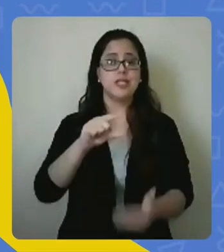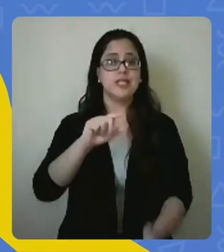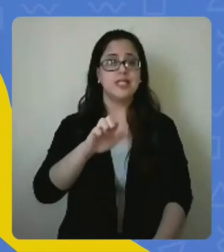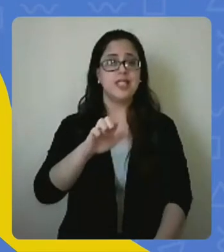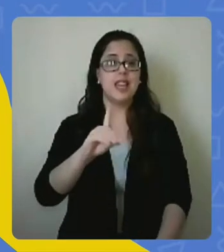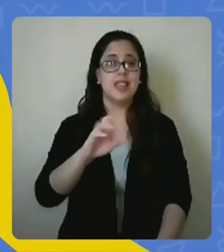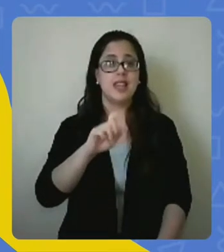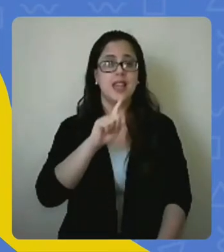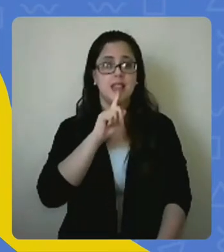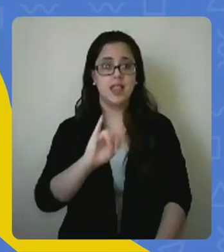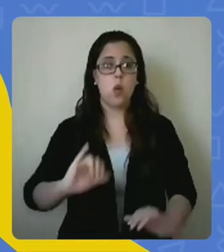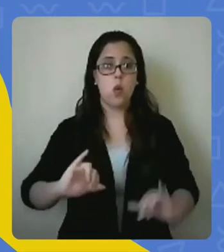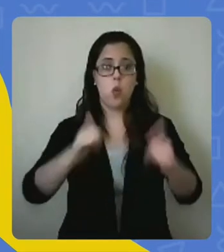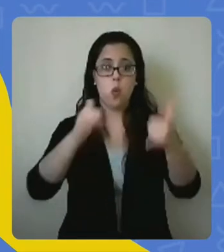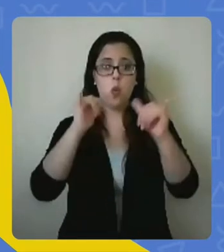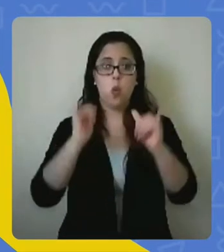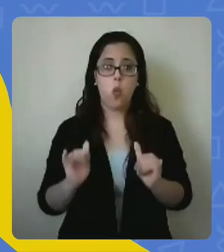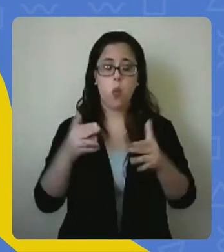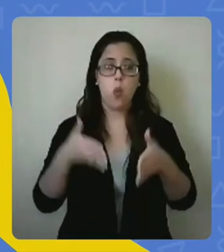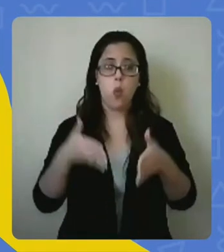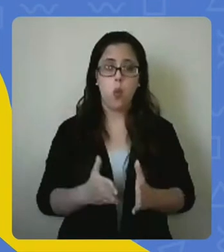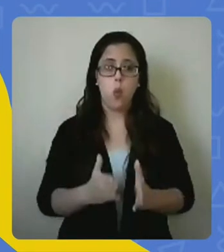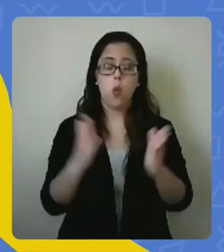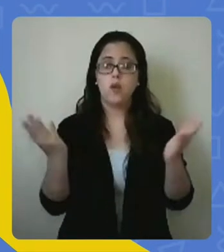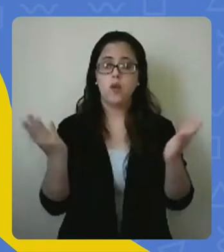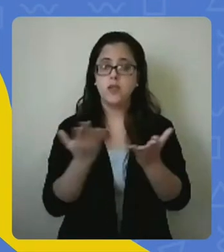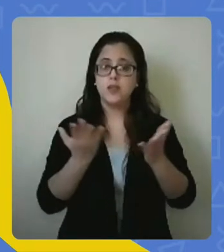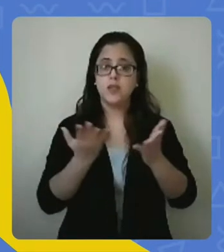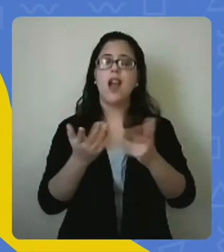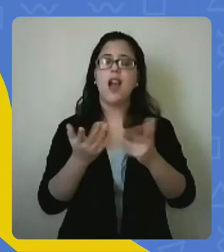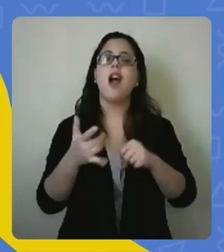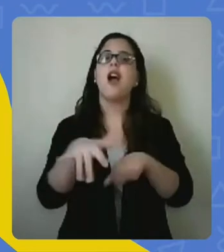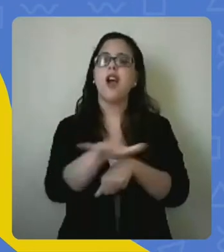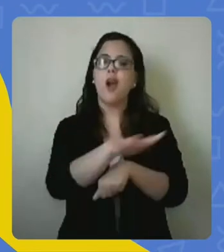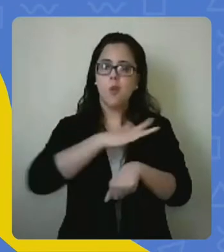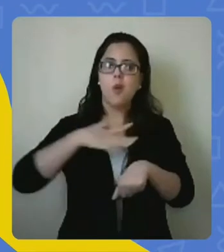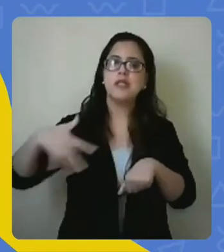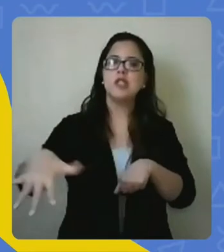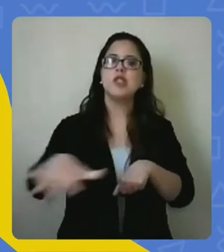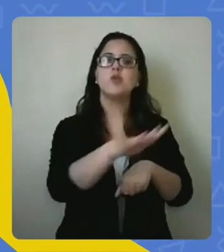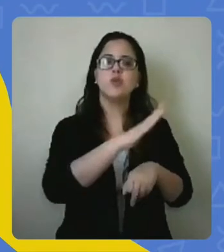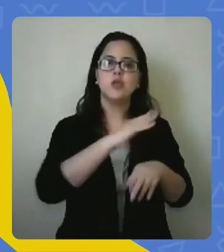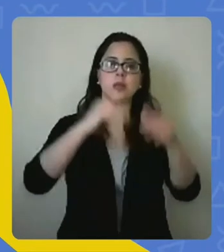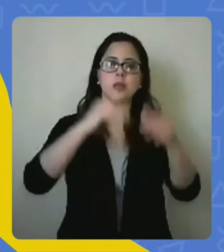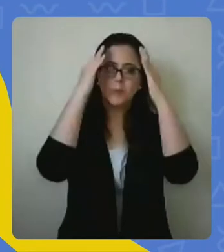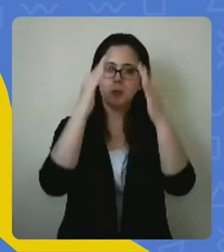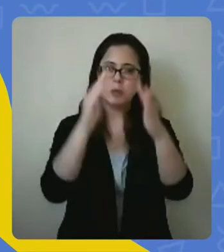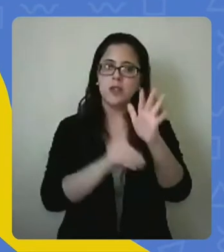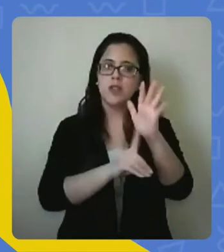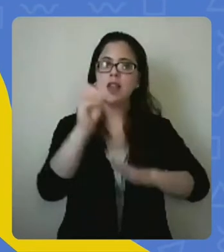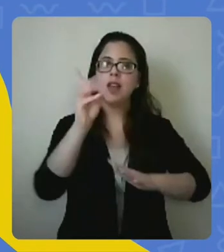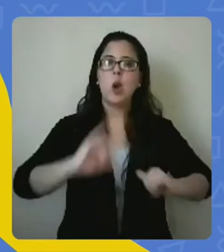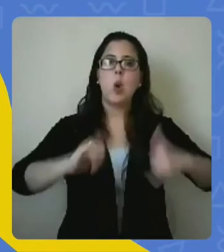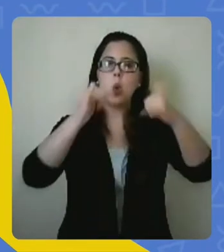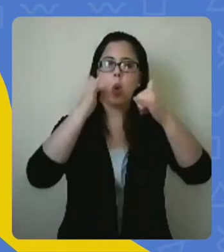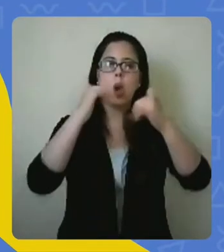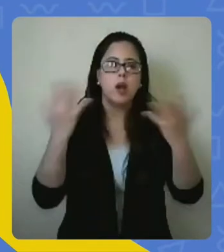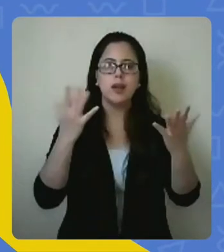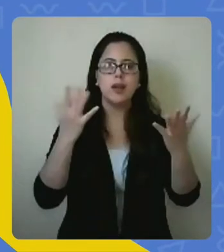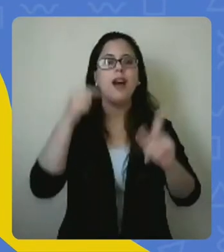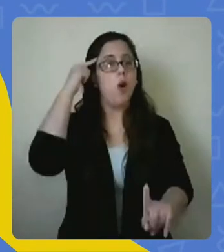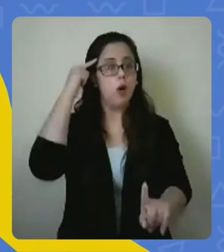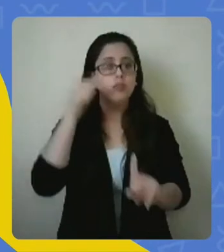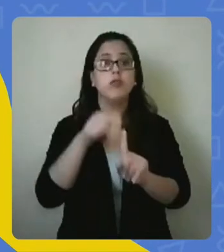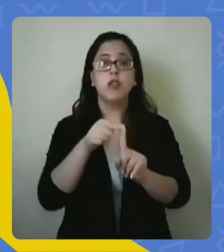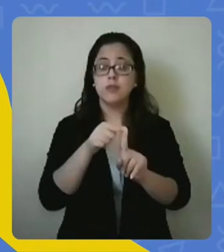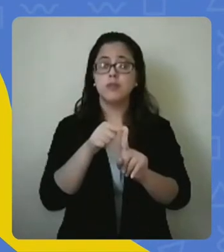como una instancia dedicada a desarrollar juegos con sentido, ¿ya?